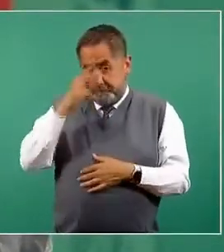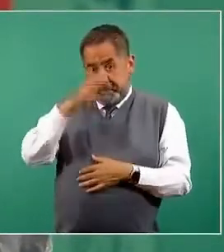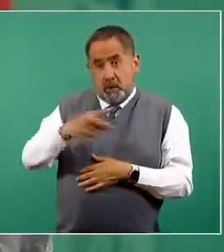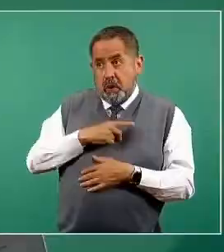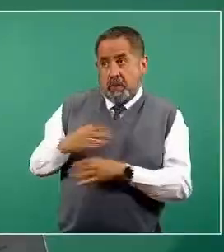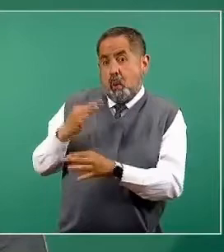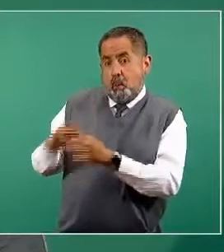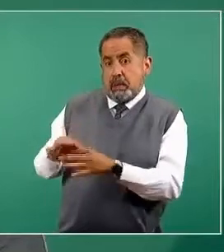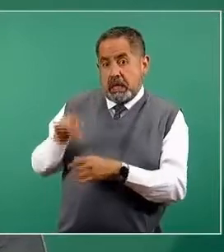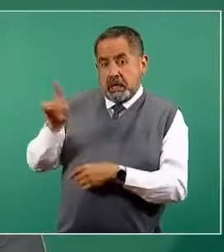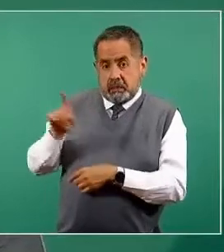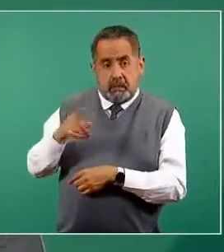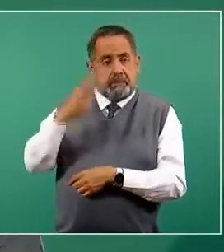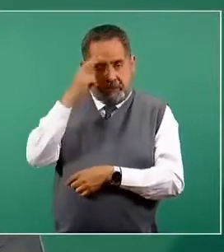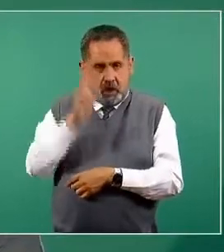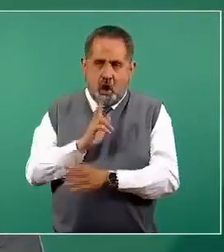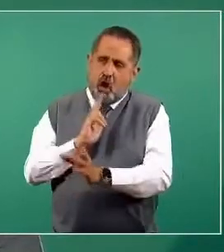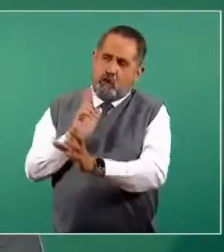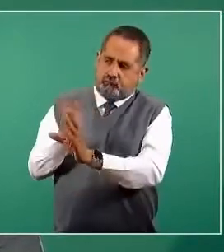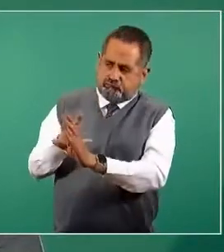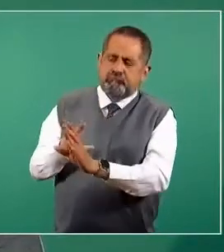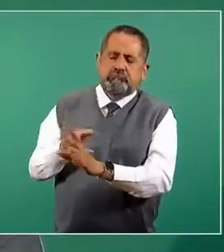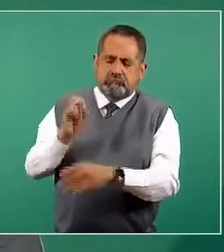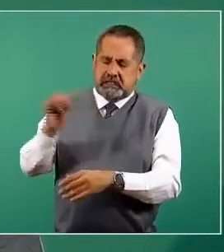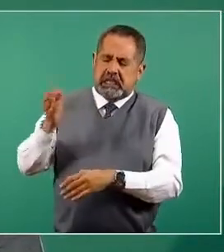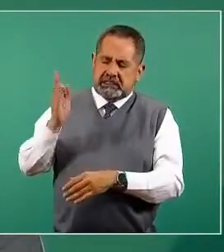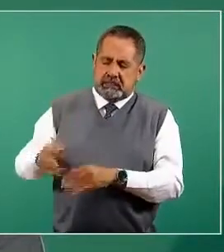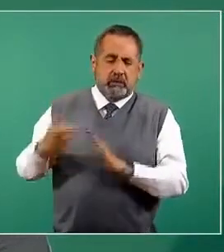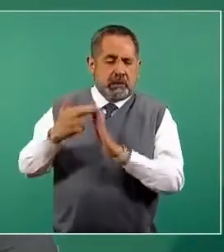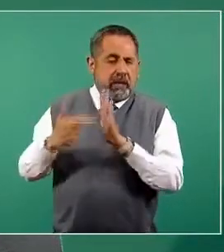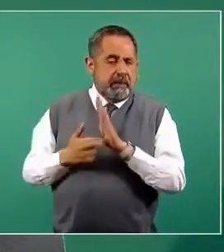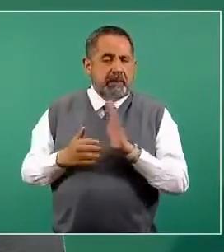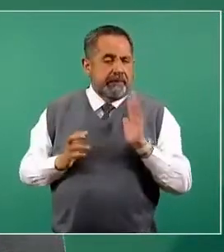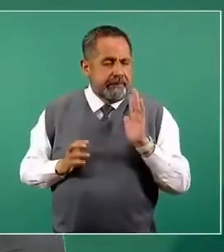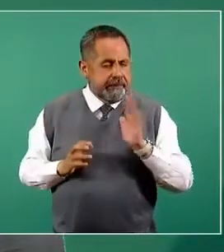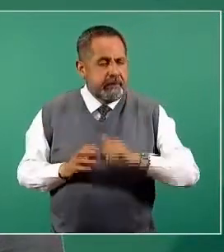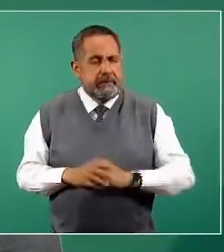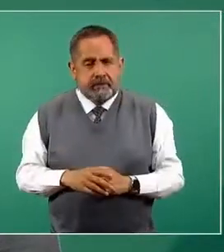por supuesto, se adhirió a este reglamento desde su inicio.